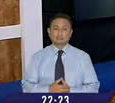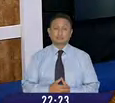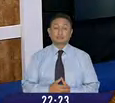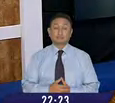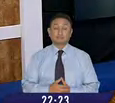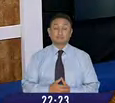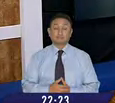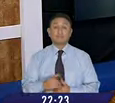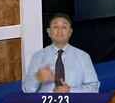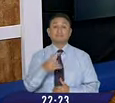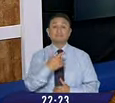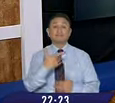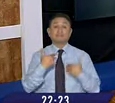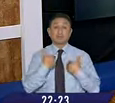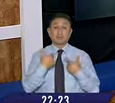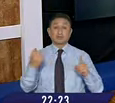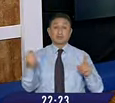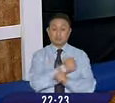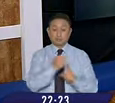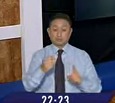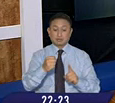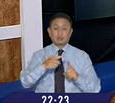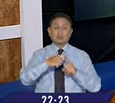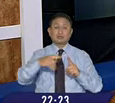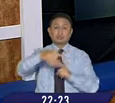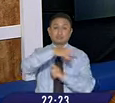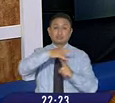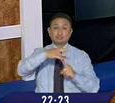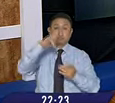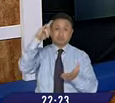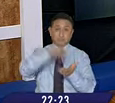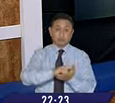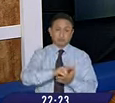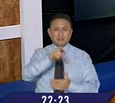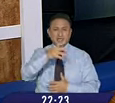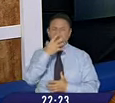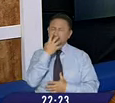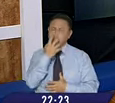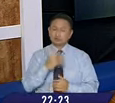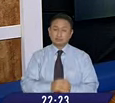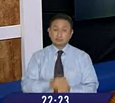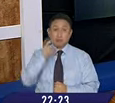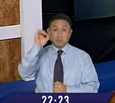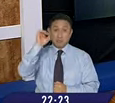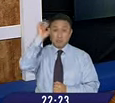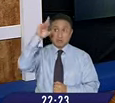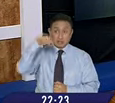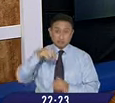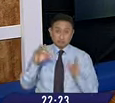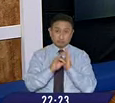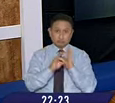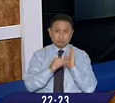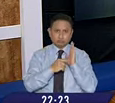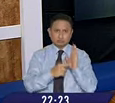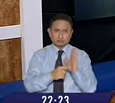El caso de maltrato a un perro en el Parque Bicentenario generó indignación. En el video que se viralizó en las redes